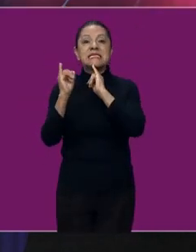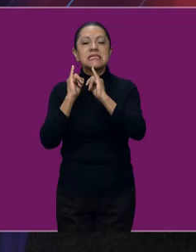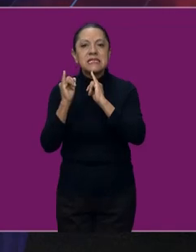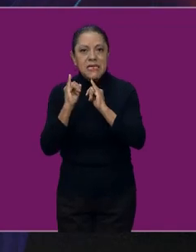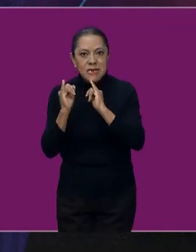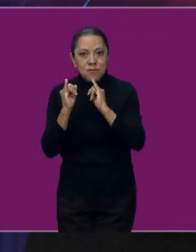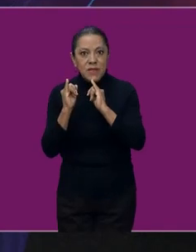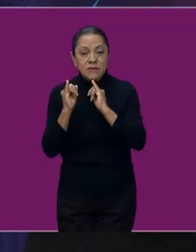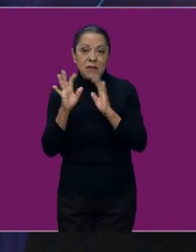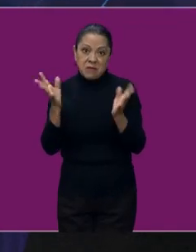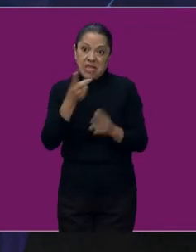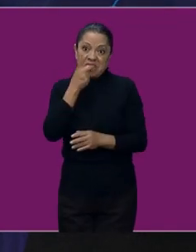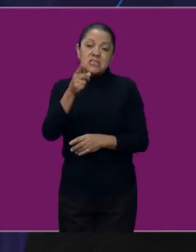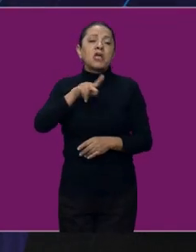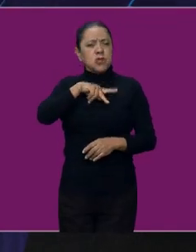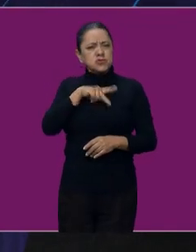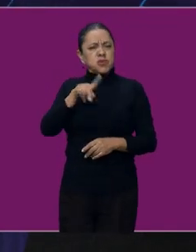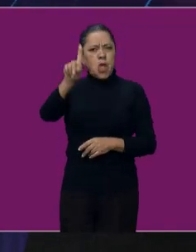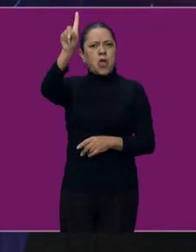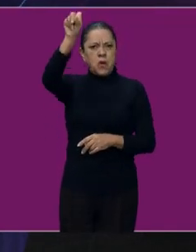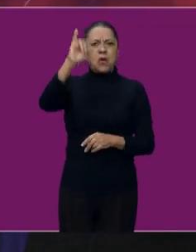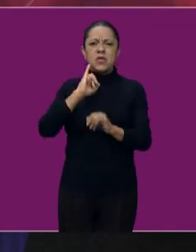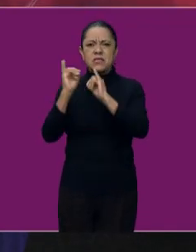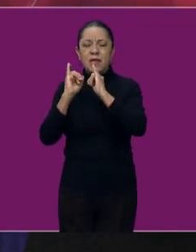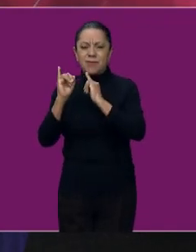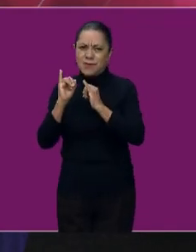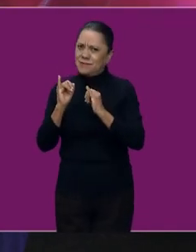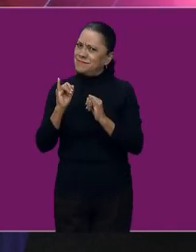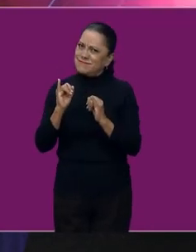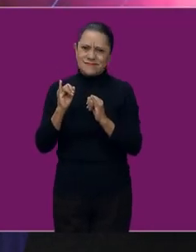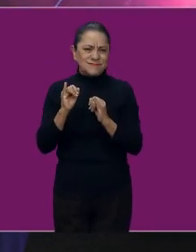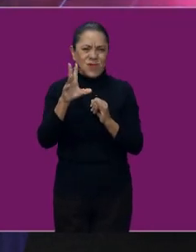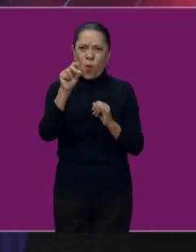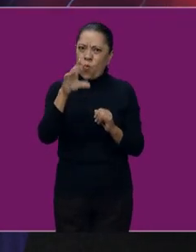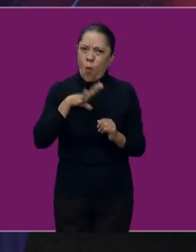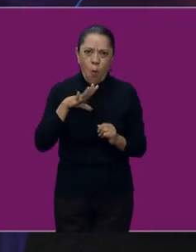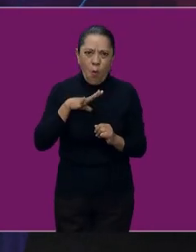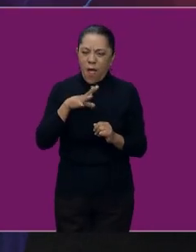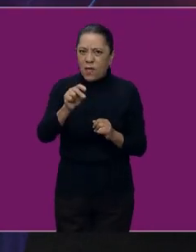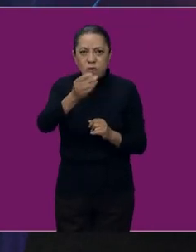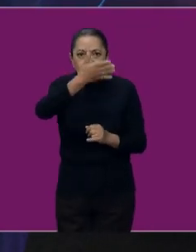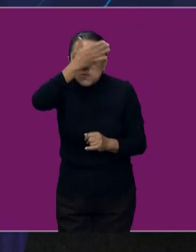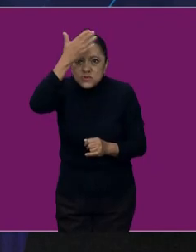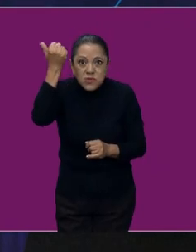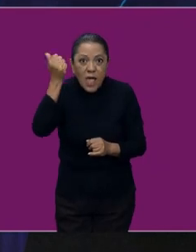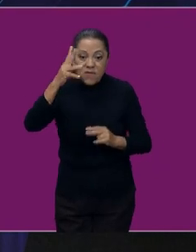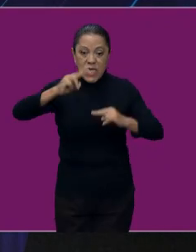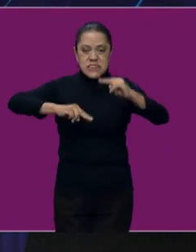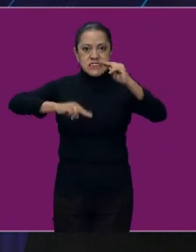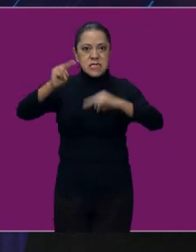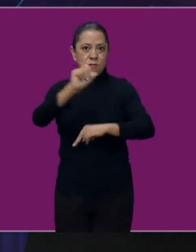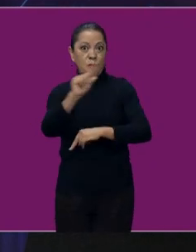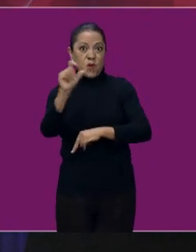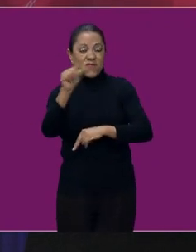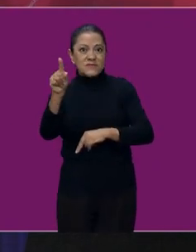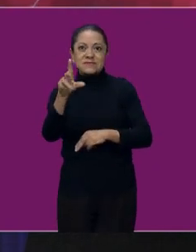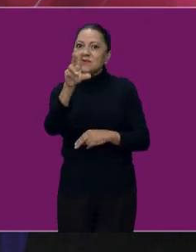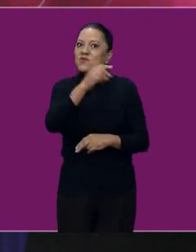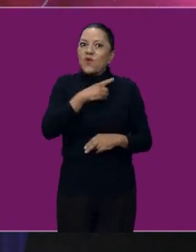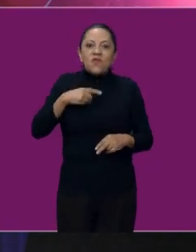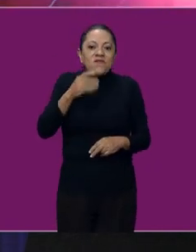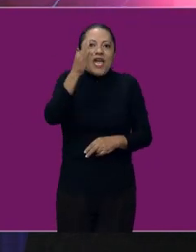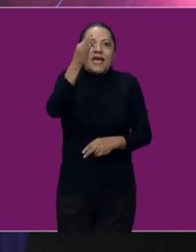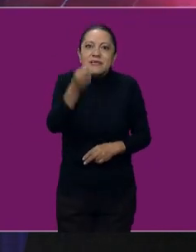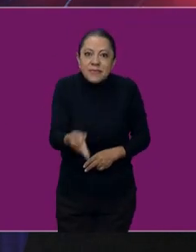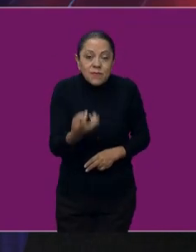intérpretes que se dicen intérpretes si no tienen la capacidad si no tienen el nivel para hacerlo no aceptar trabajos